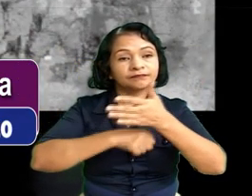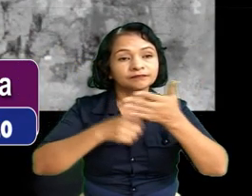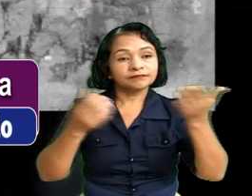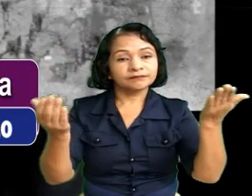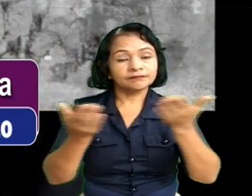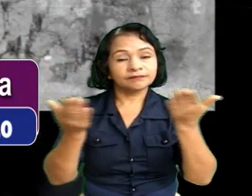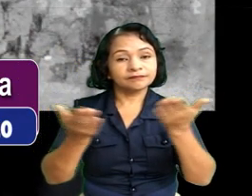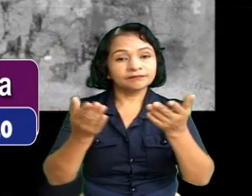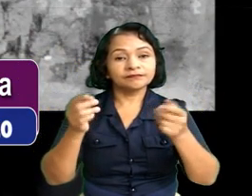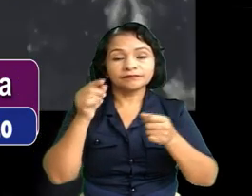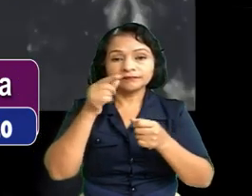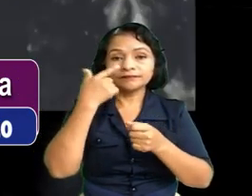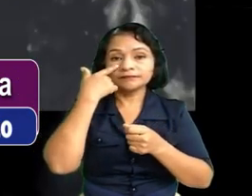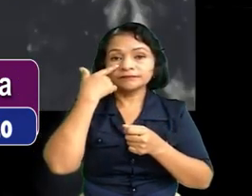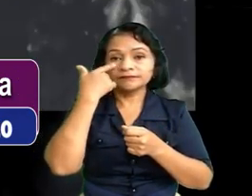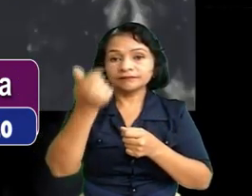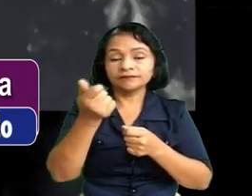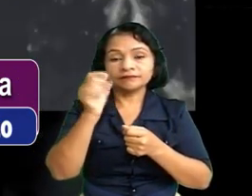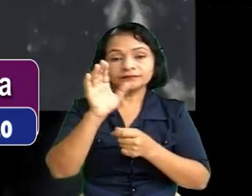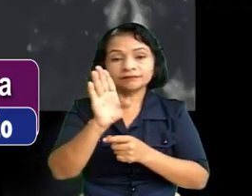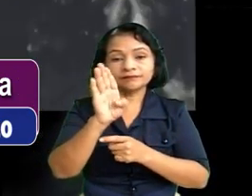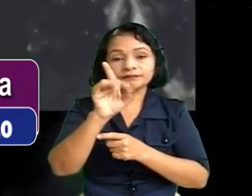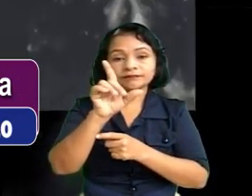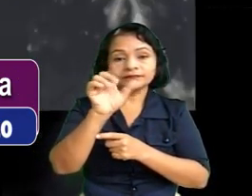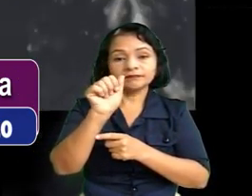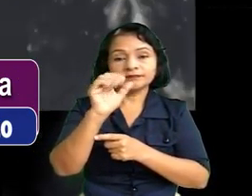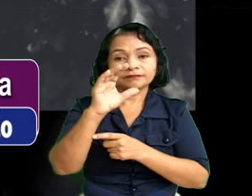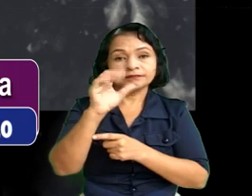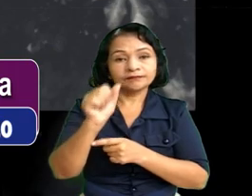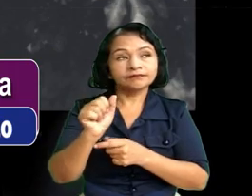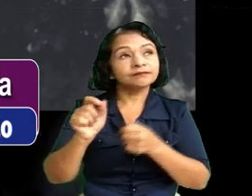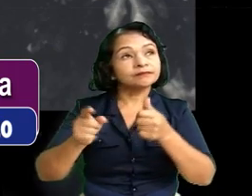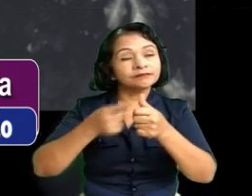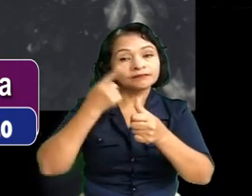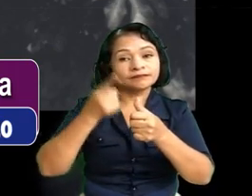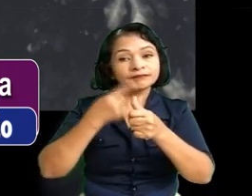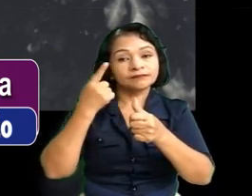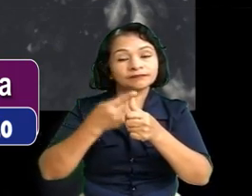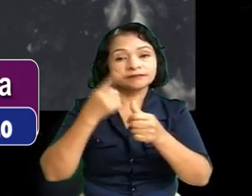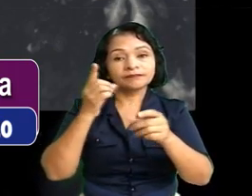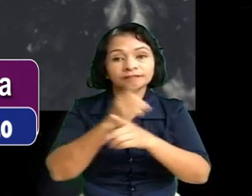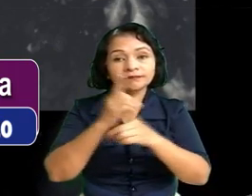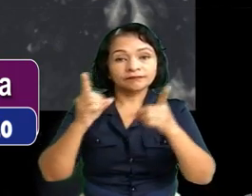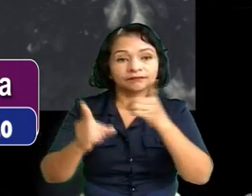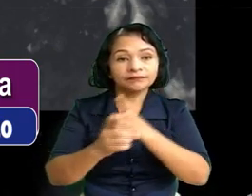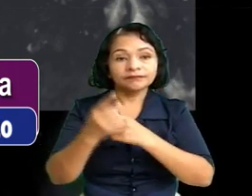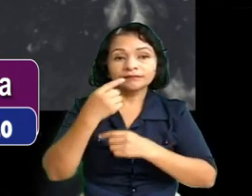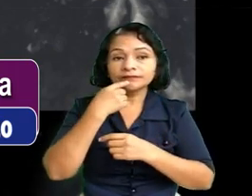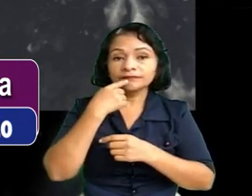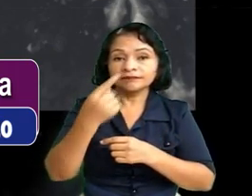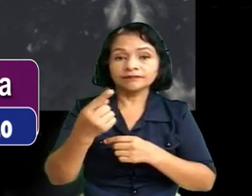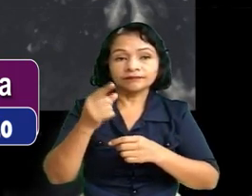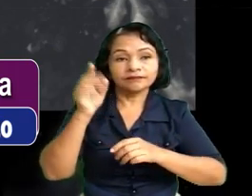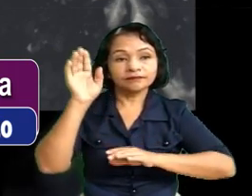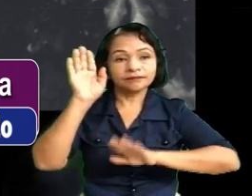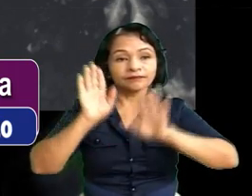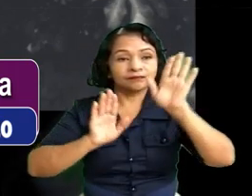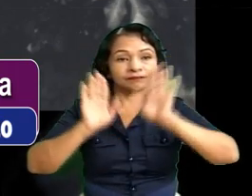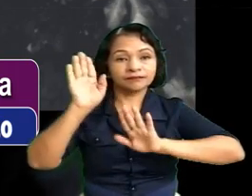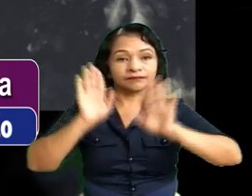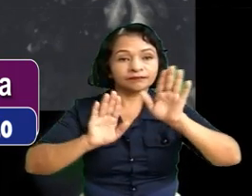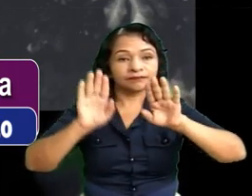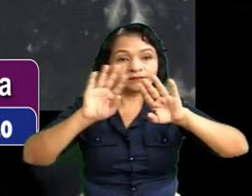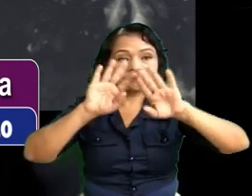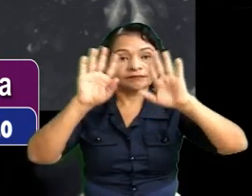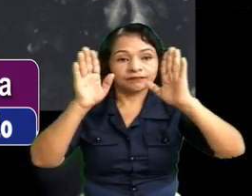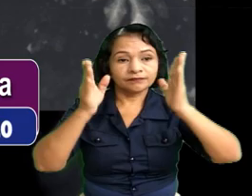antiintervencionista y ahí conocer el factor Blanca Arauz? Yo creo que el primer factor que debemos destacar es la participación de la mujer.